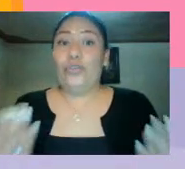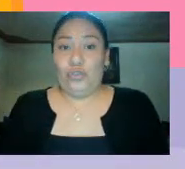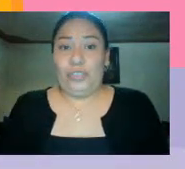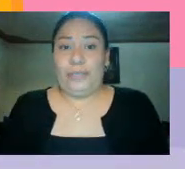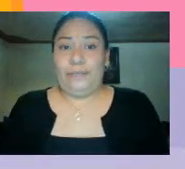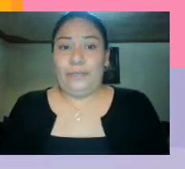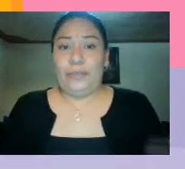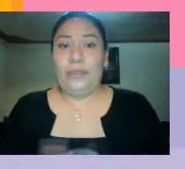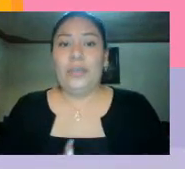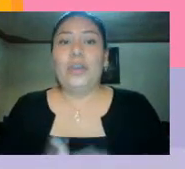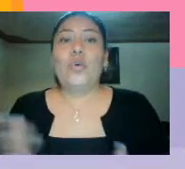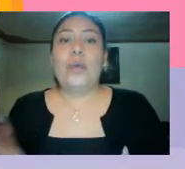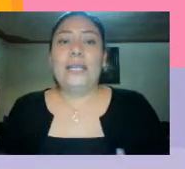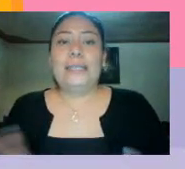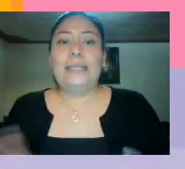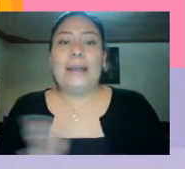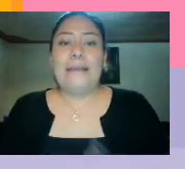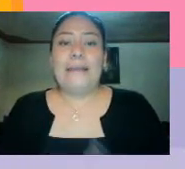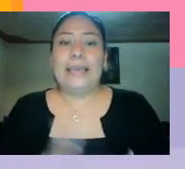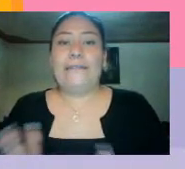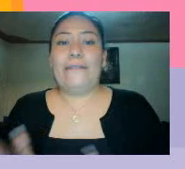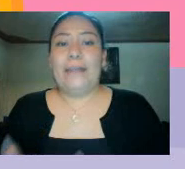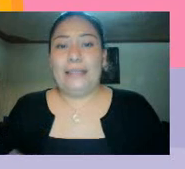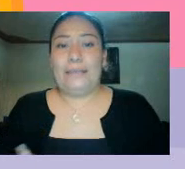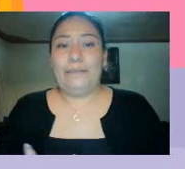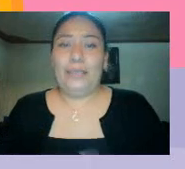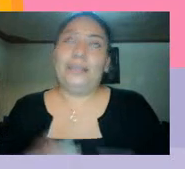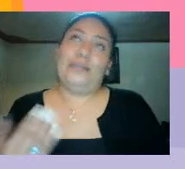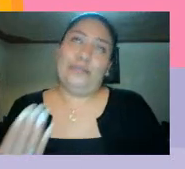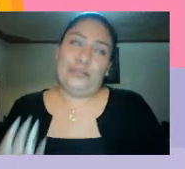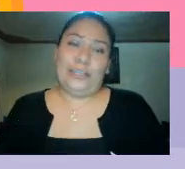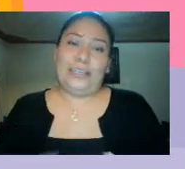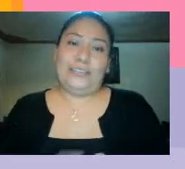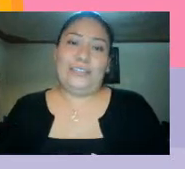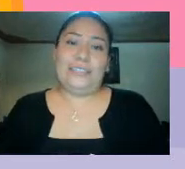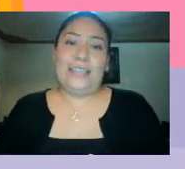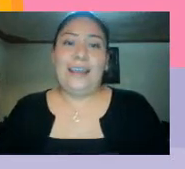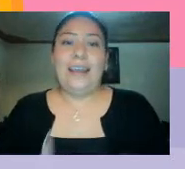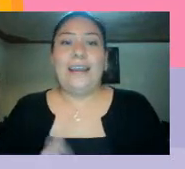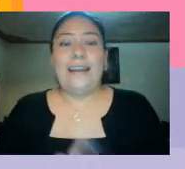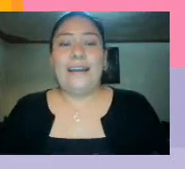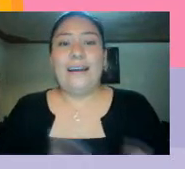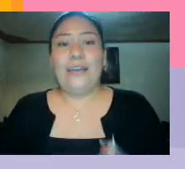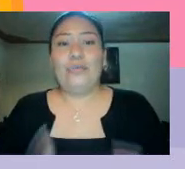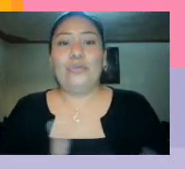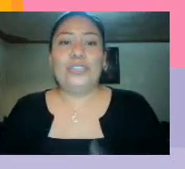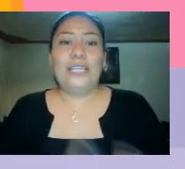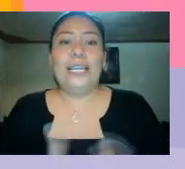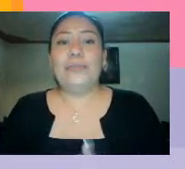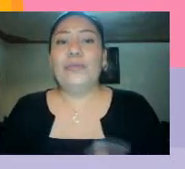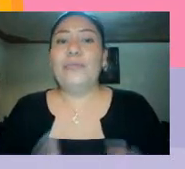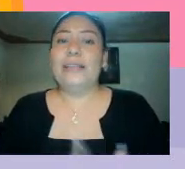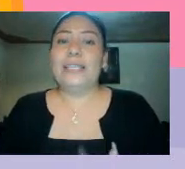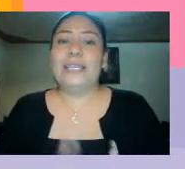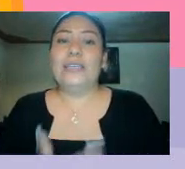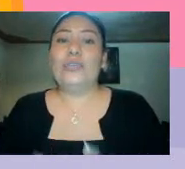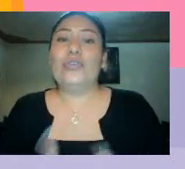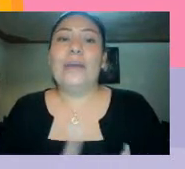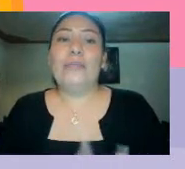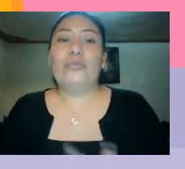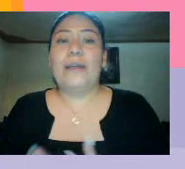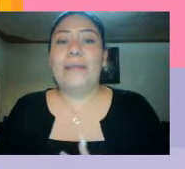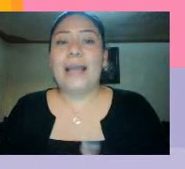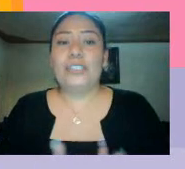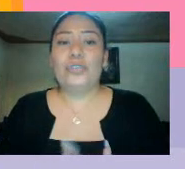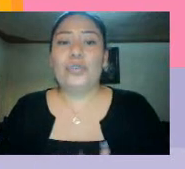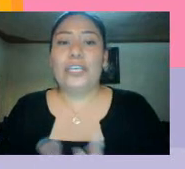Número 12. ¿Cuál es la palabra que falta? Y tenemos otra cancioncita. Naranja dulce, limón partido,